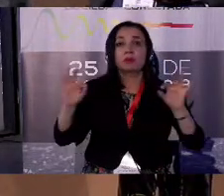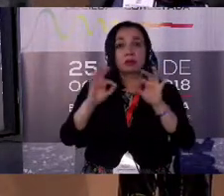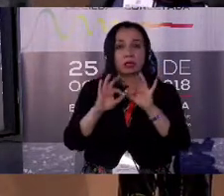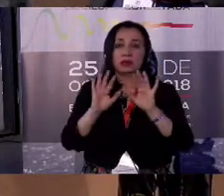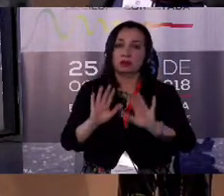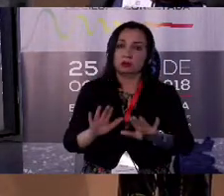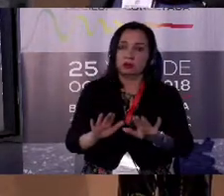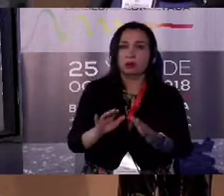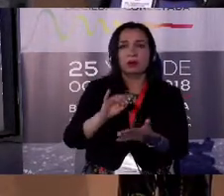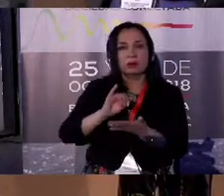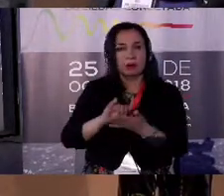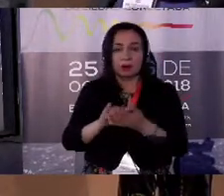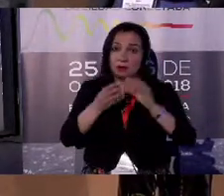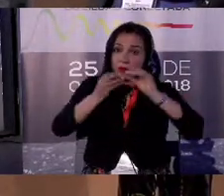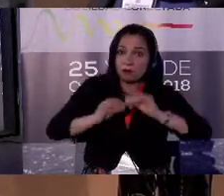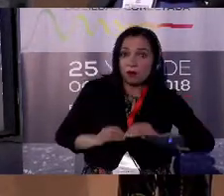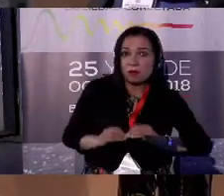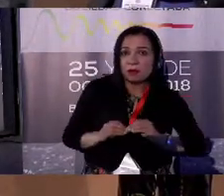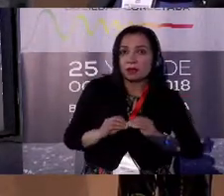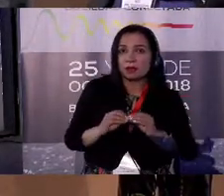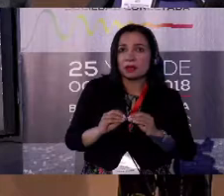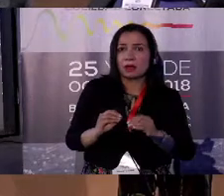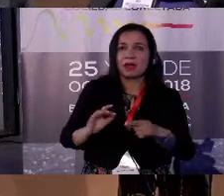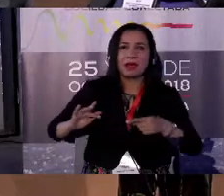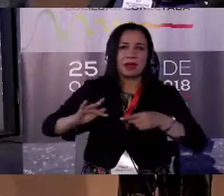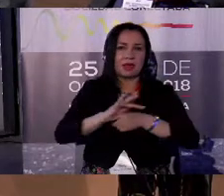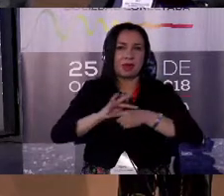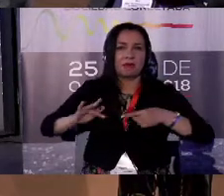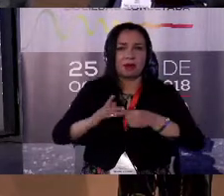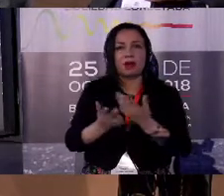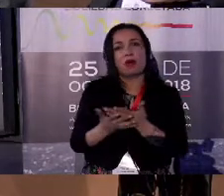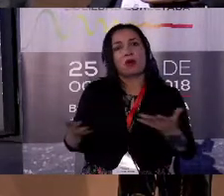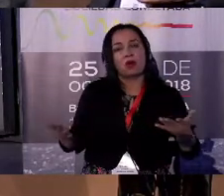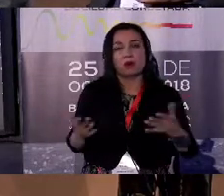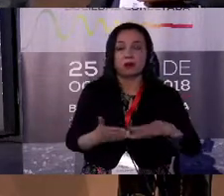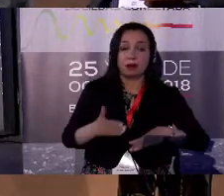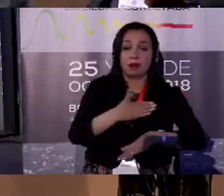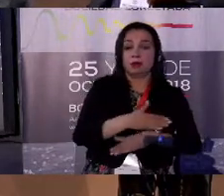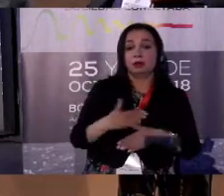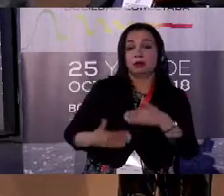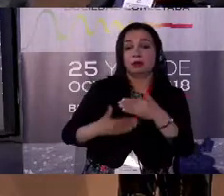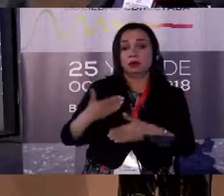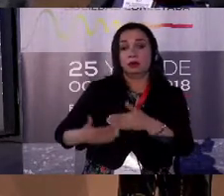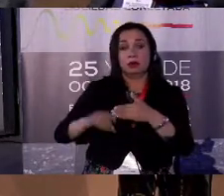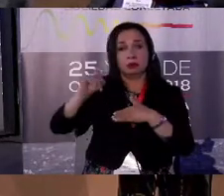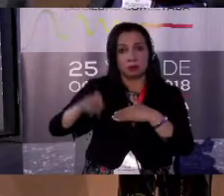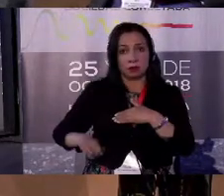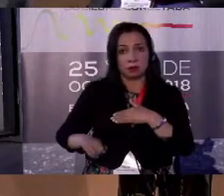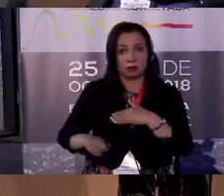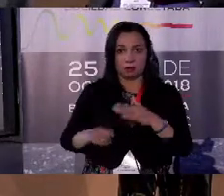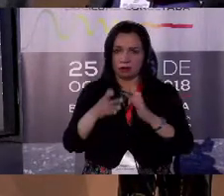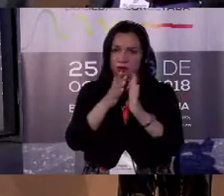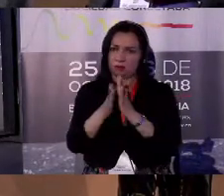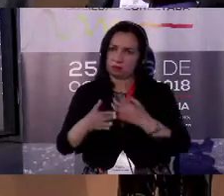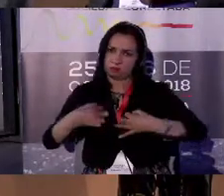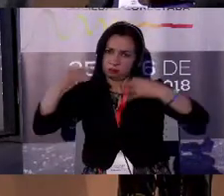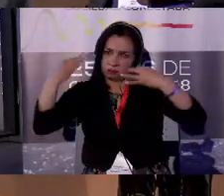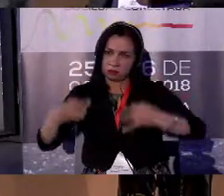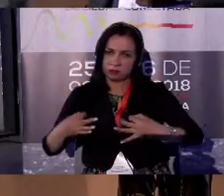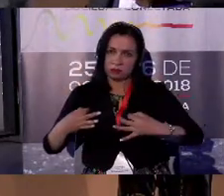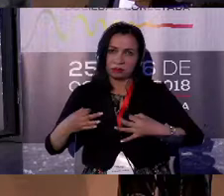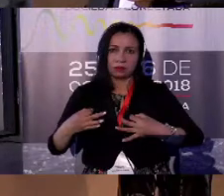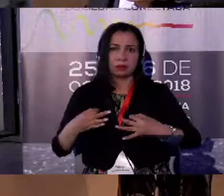el rule of law, ¿no? La forma de implementar las cosas de acuerdo a un debido proceso y dando certeza y seguridad a los inversionistas es un